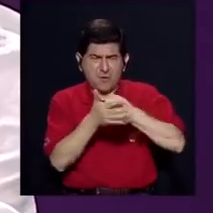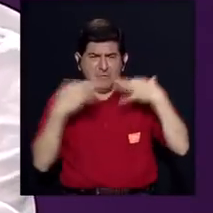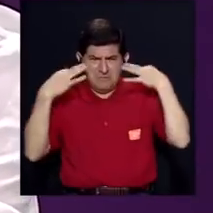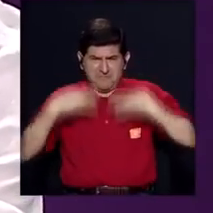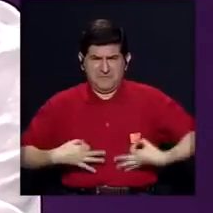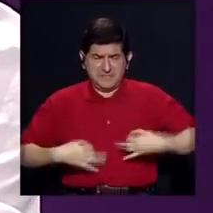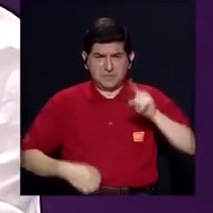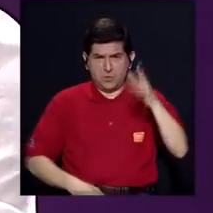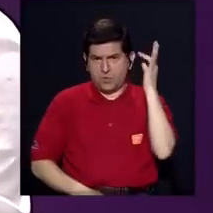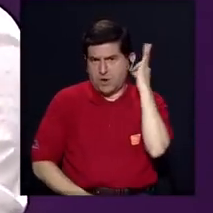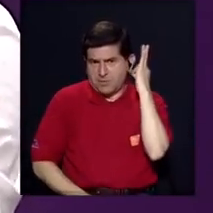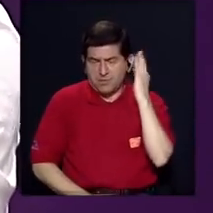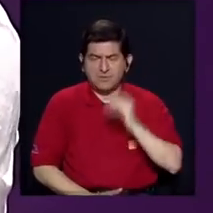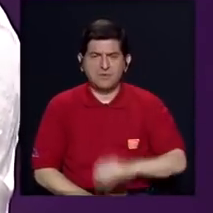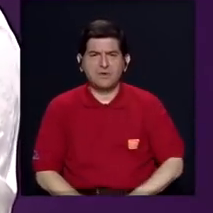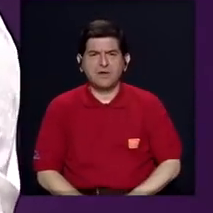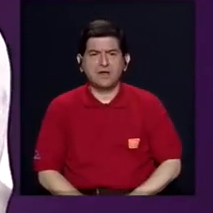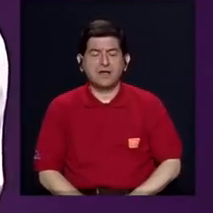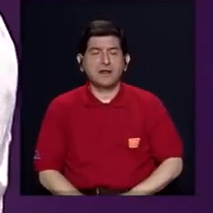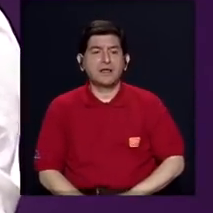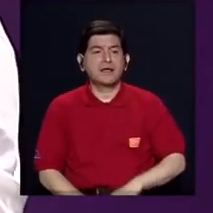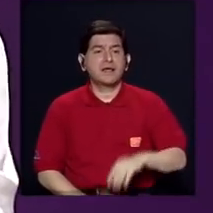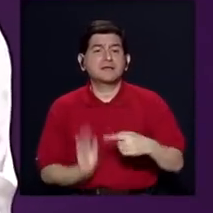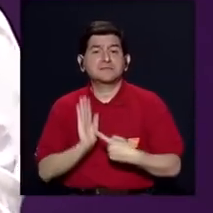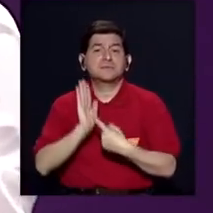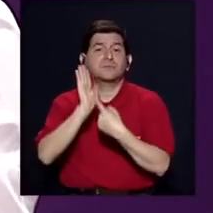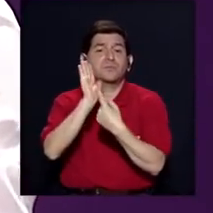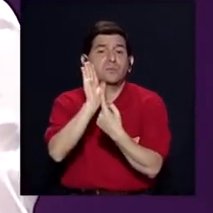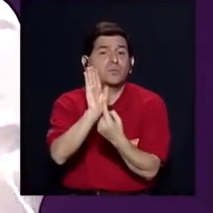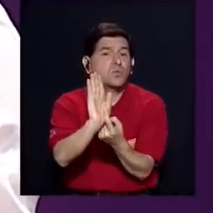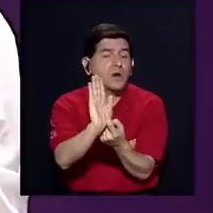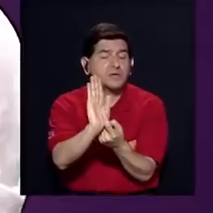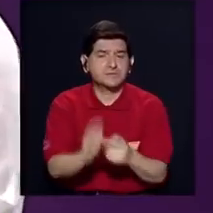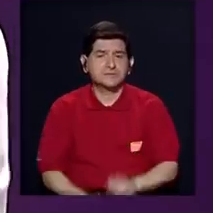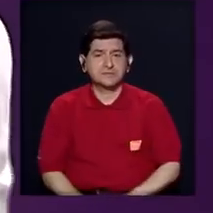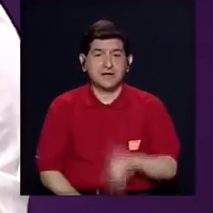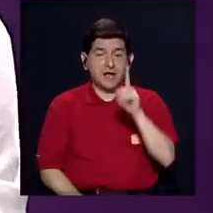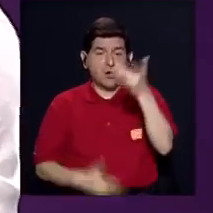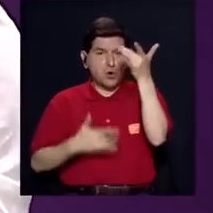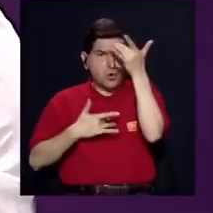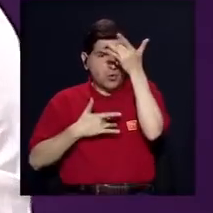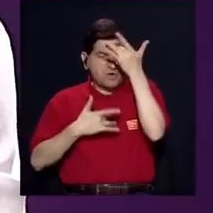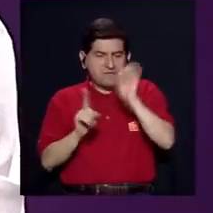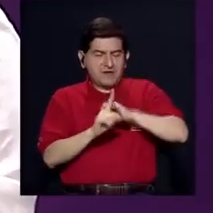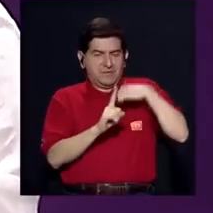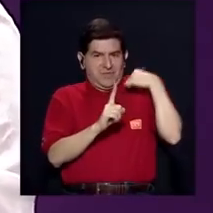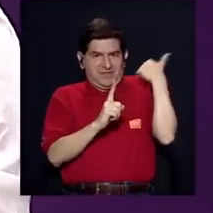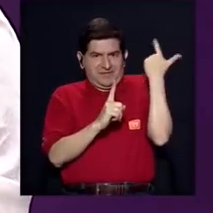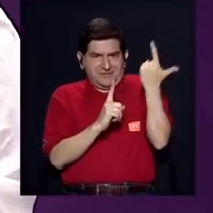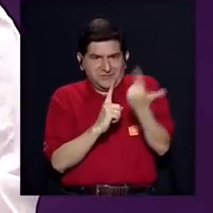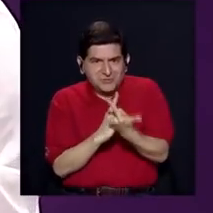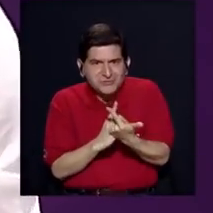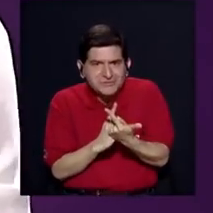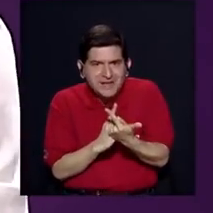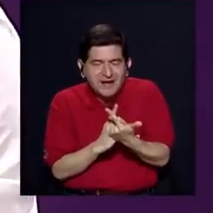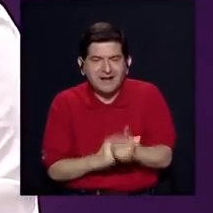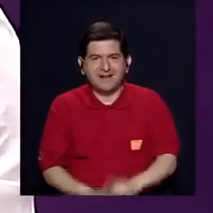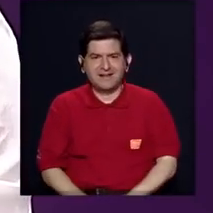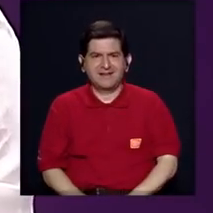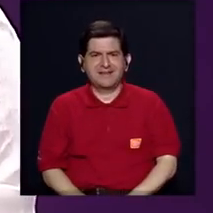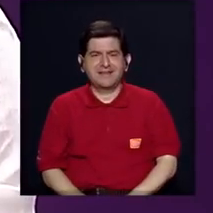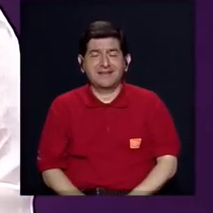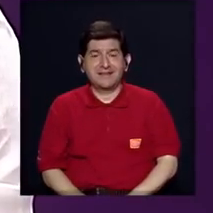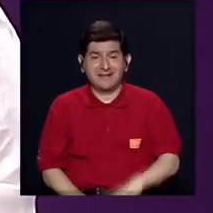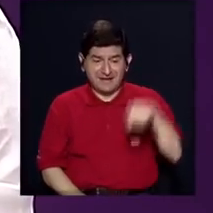lleva a una mujer es la manifestación de una enfermedad social que cruza a